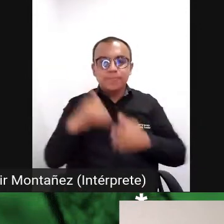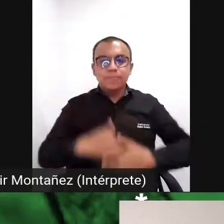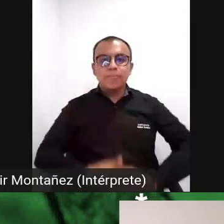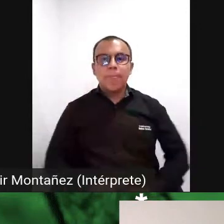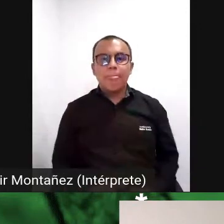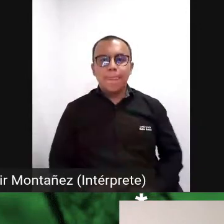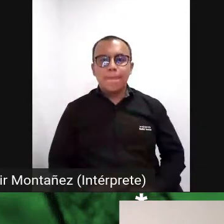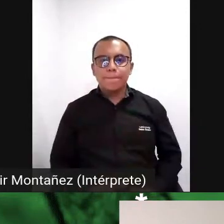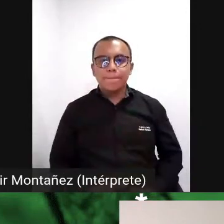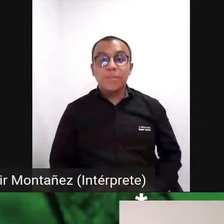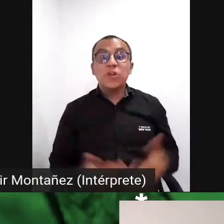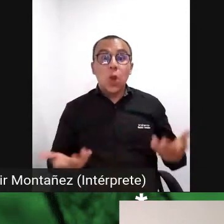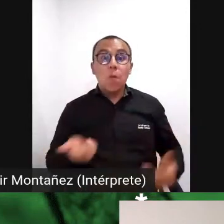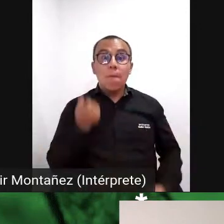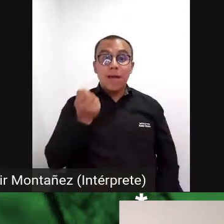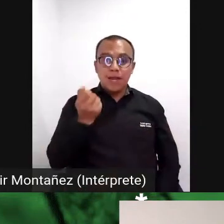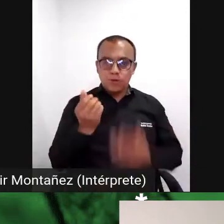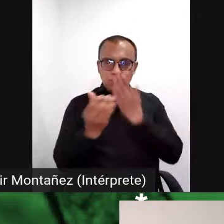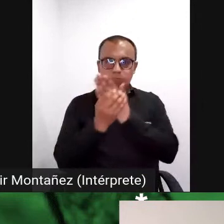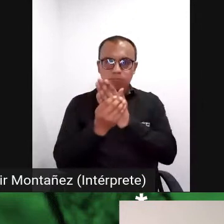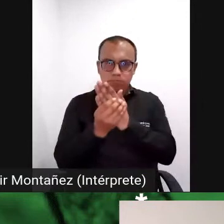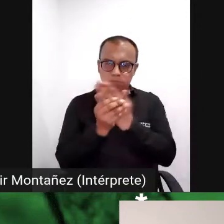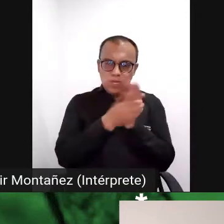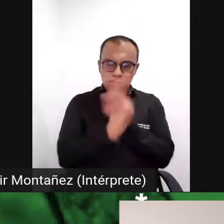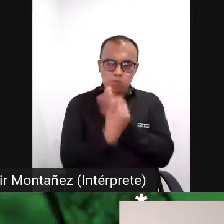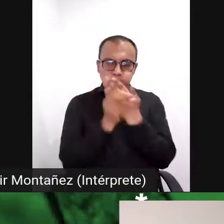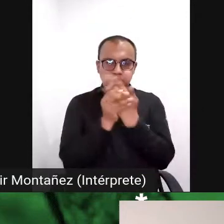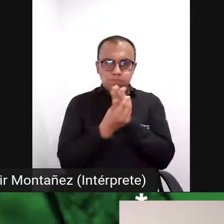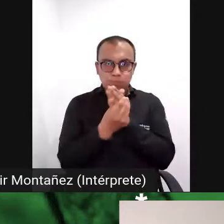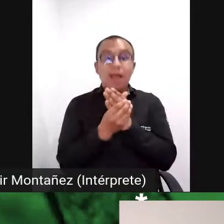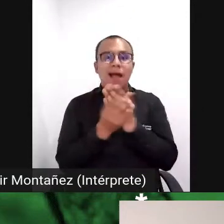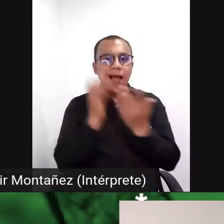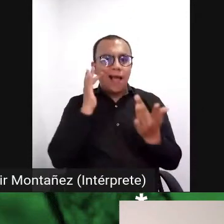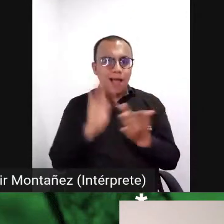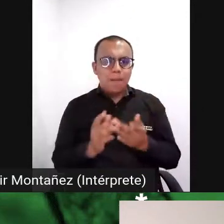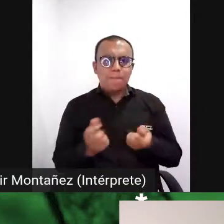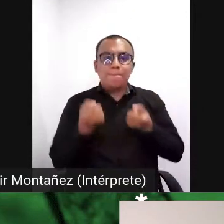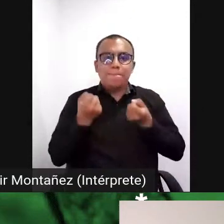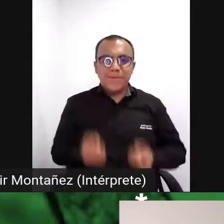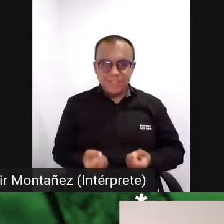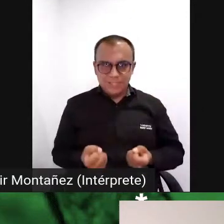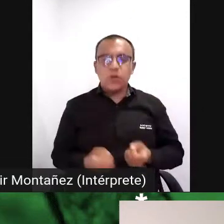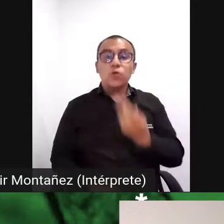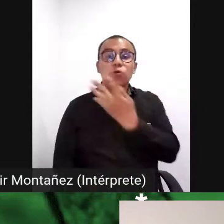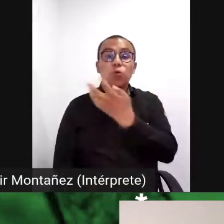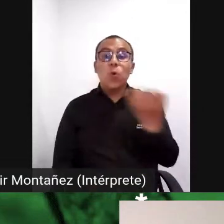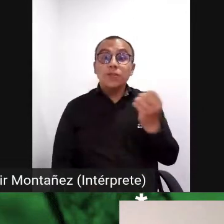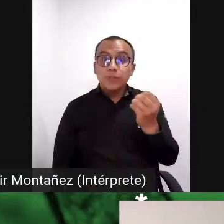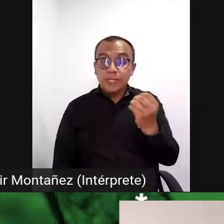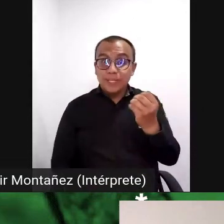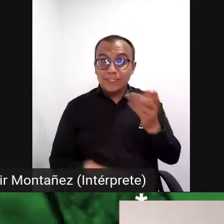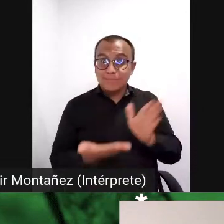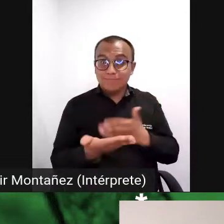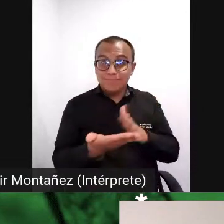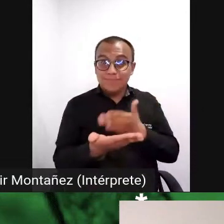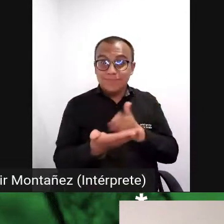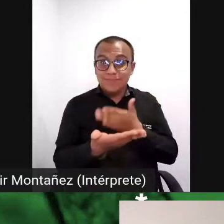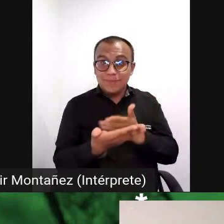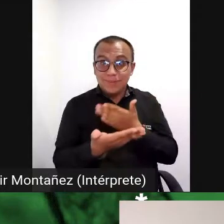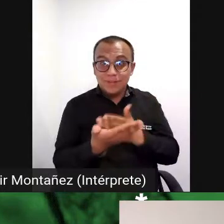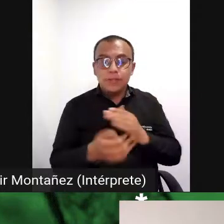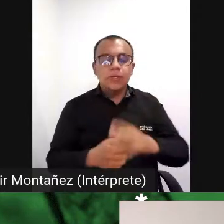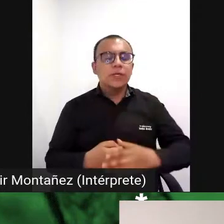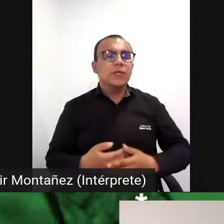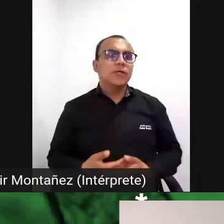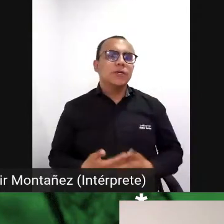que cupiera en la mano, digamos, que yo lo pudiera cargar. Es relativamente pesado porque es un libro de 400 páginas. Uh-huh. Y que